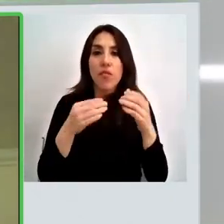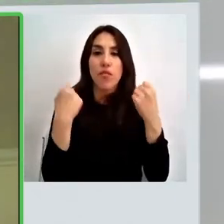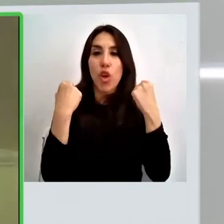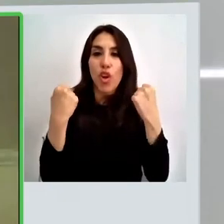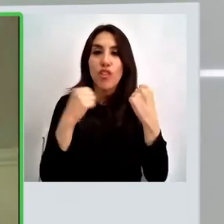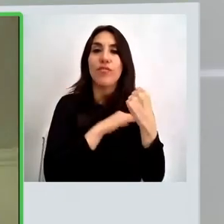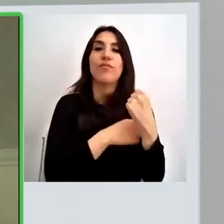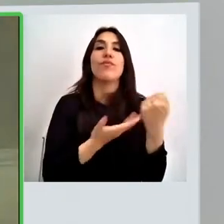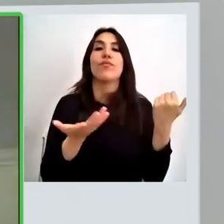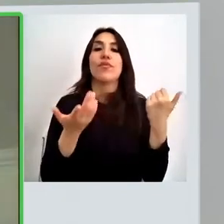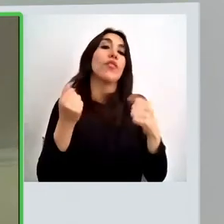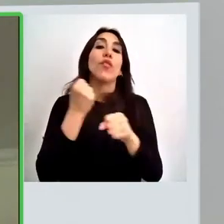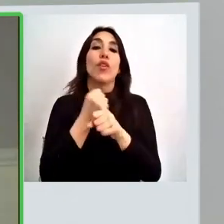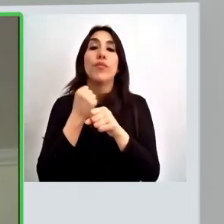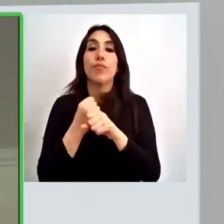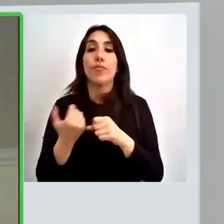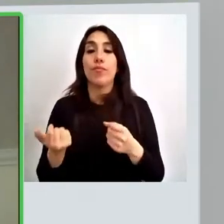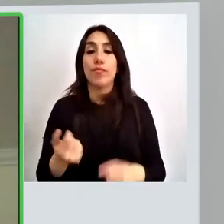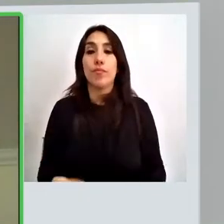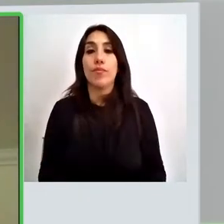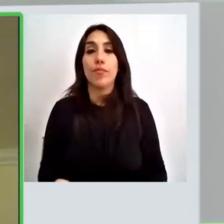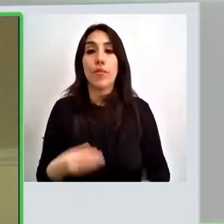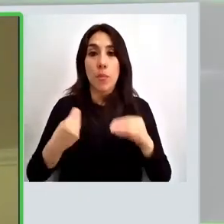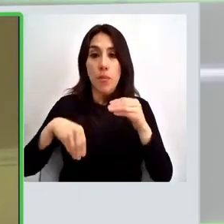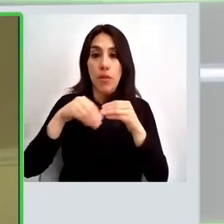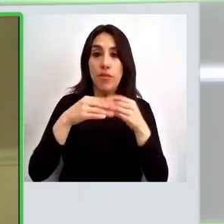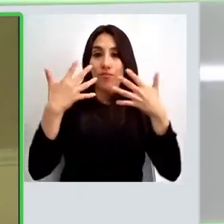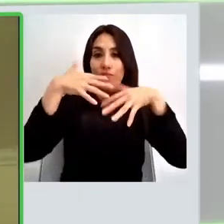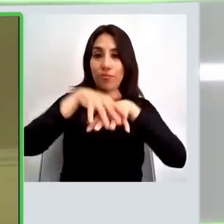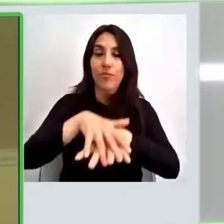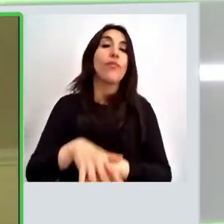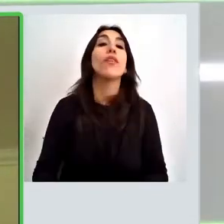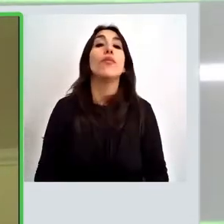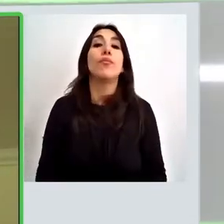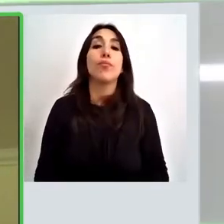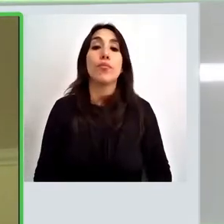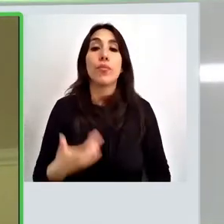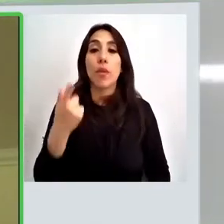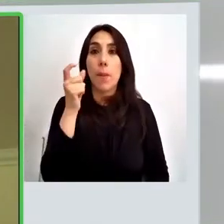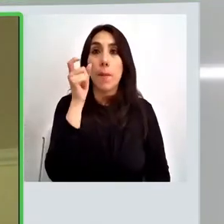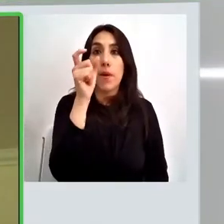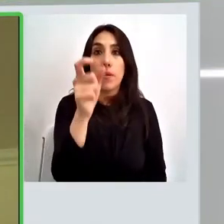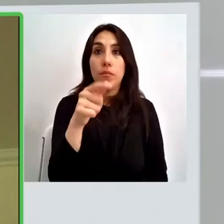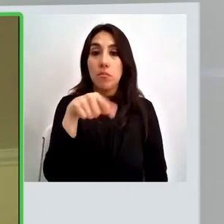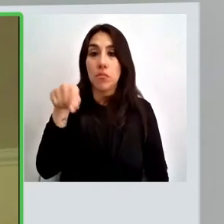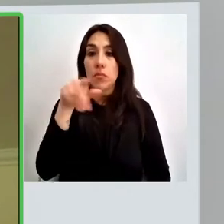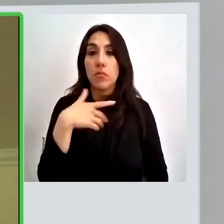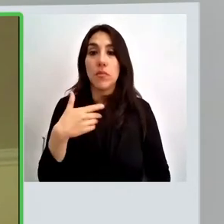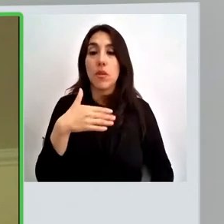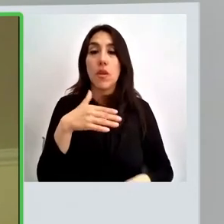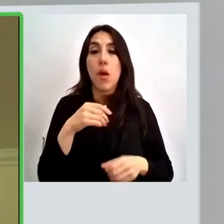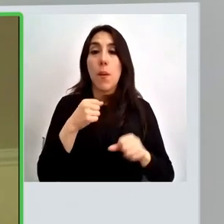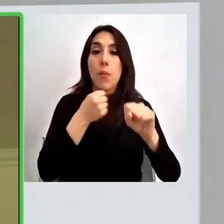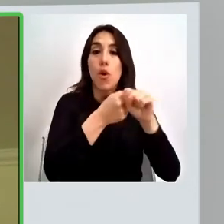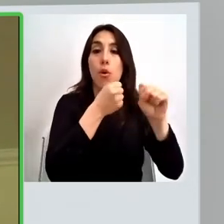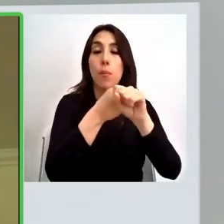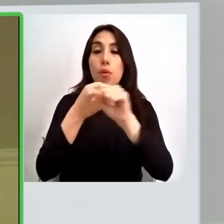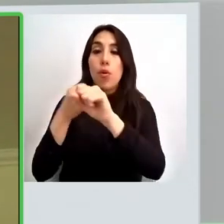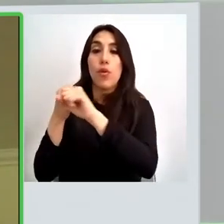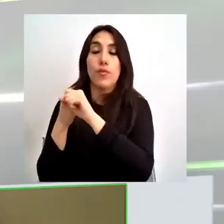integrada más apoyada se apoyaron entre ellos en lo que hacían en el trabajo